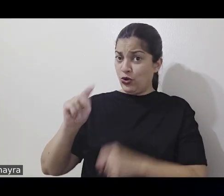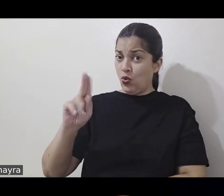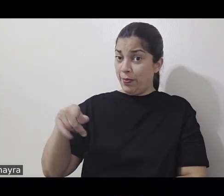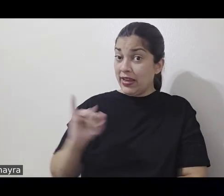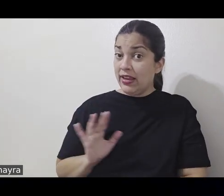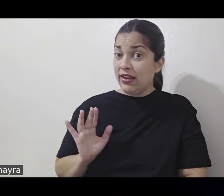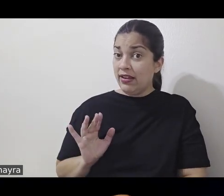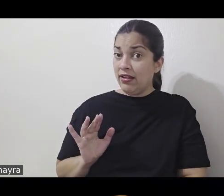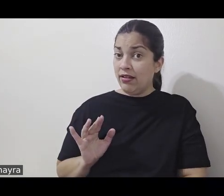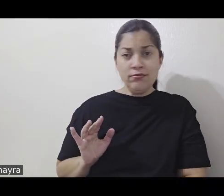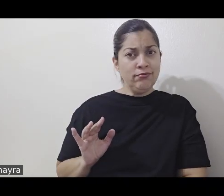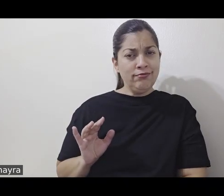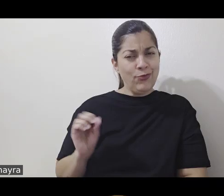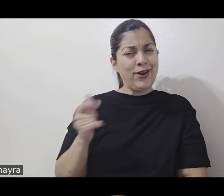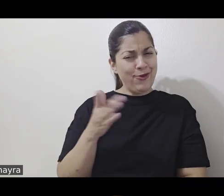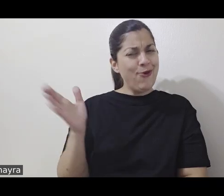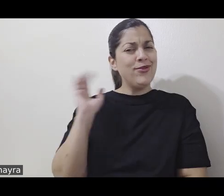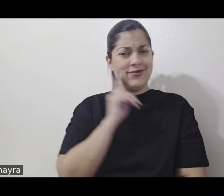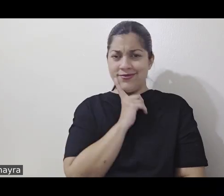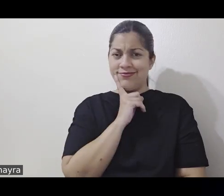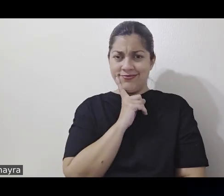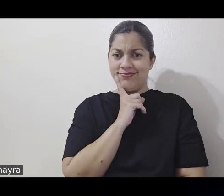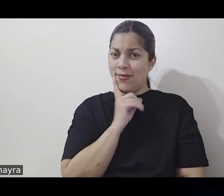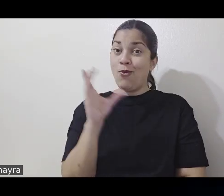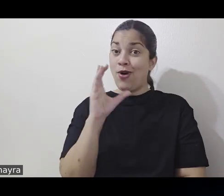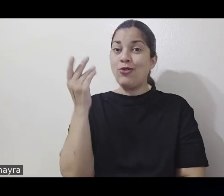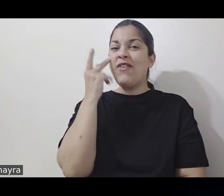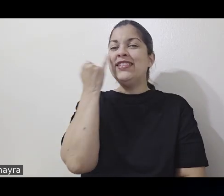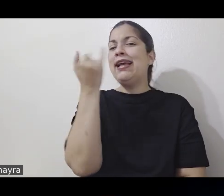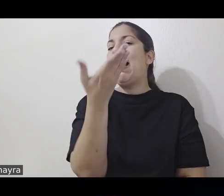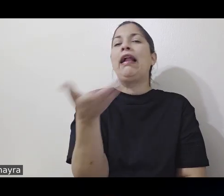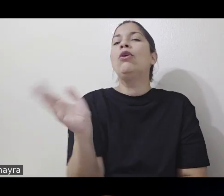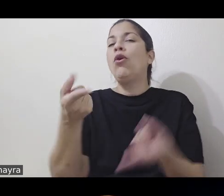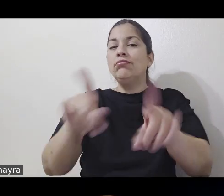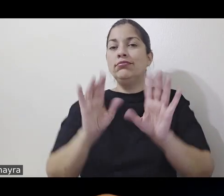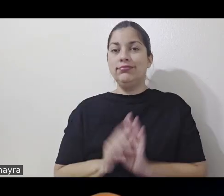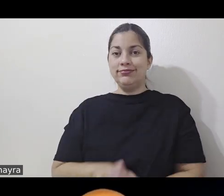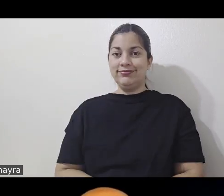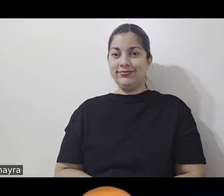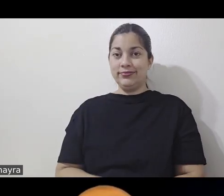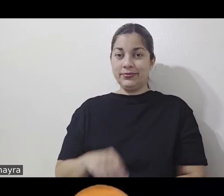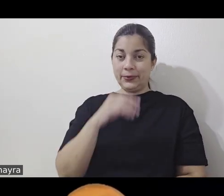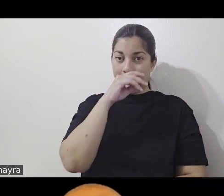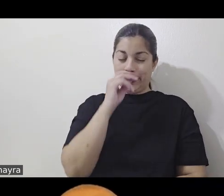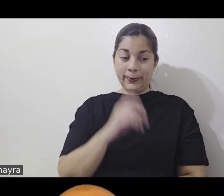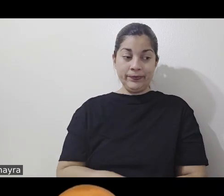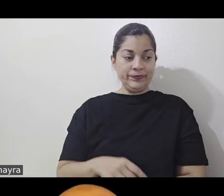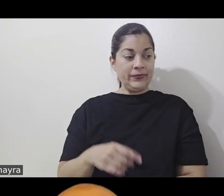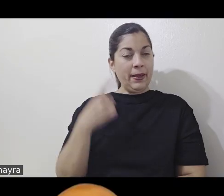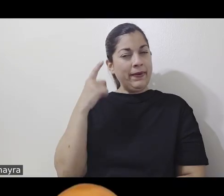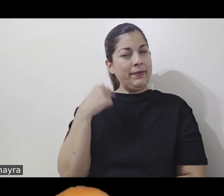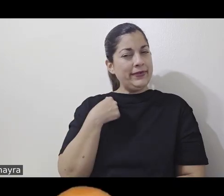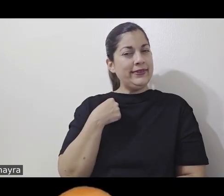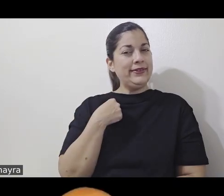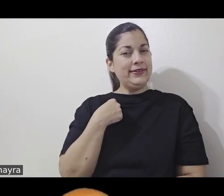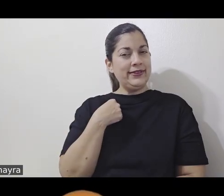alrededor. ¡Qué cosa! Esa me dio como buscando a ver si pasaba algo. Sí. No, y lo que me